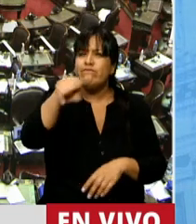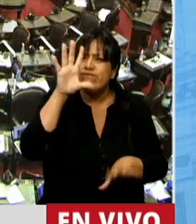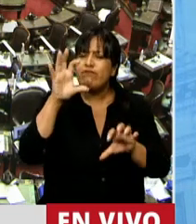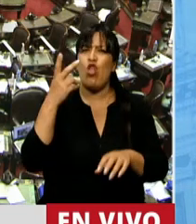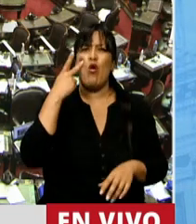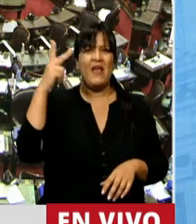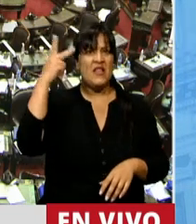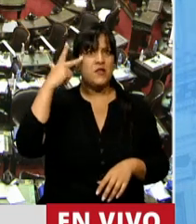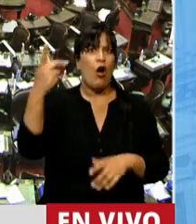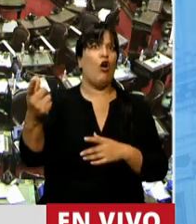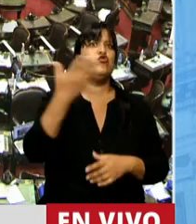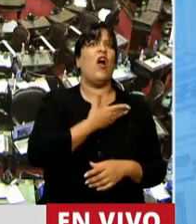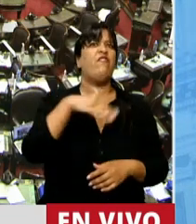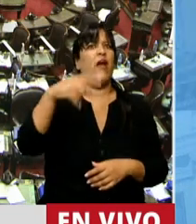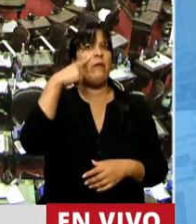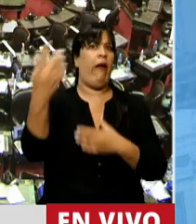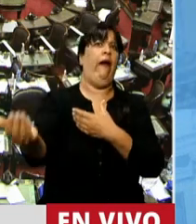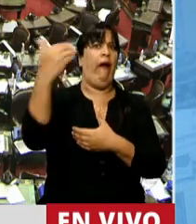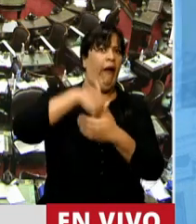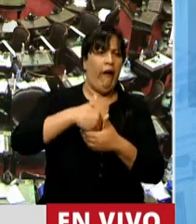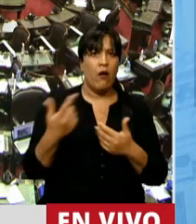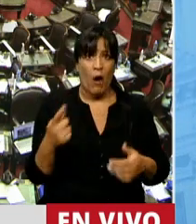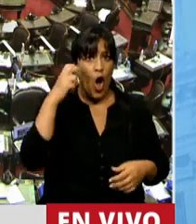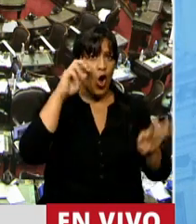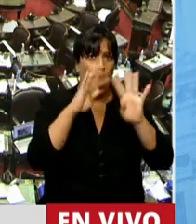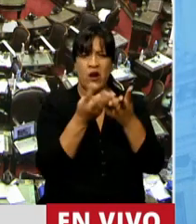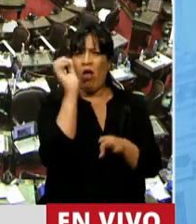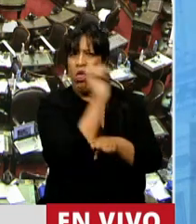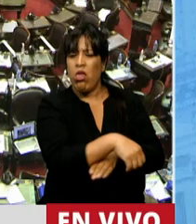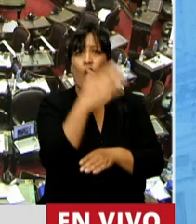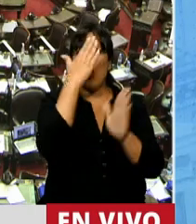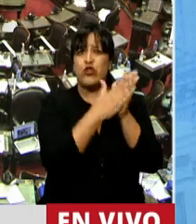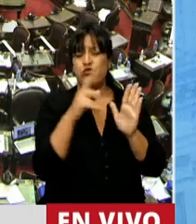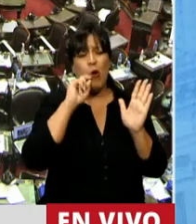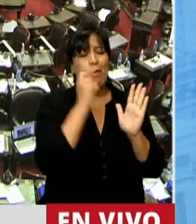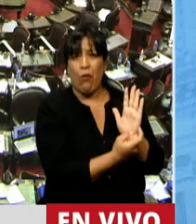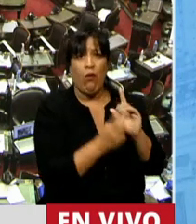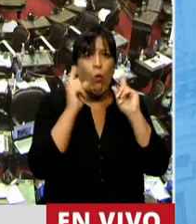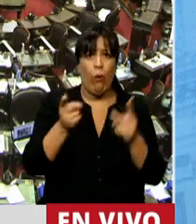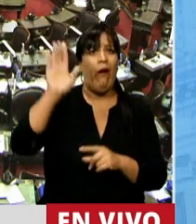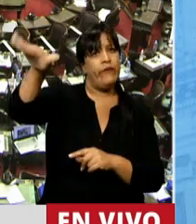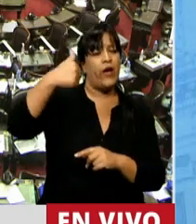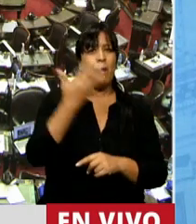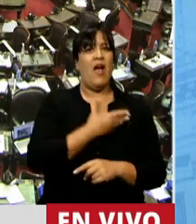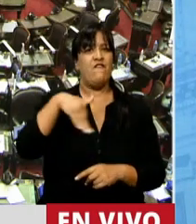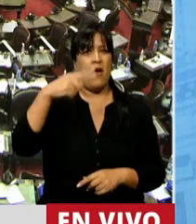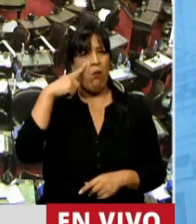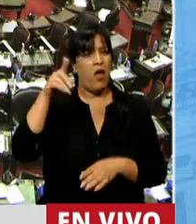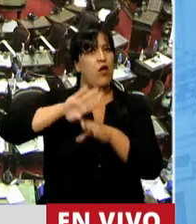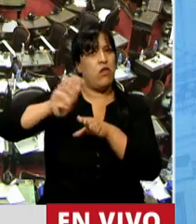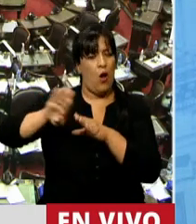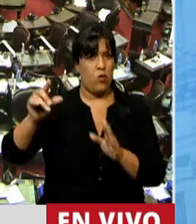cuando nos metieron al FMI por la ventana, pasando por encima de este Congreso y de la Constitución Nacional. Porque si hoy la